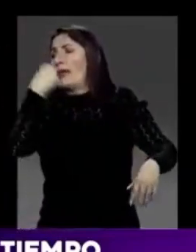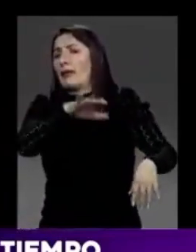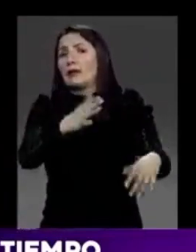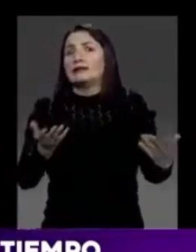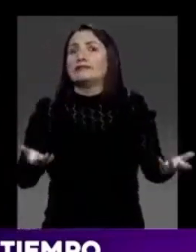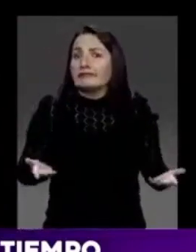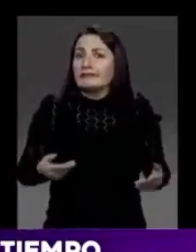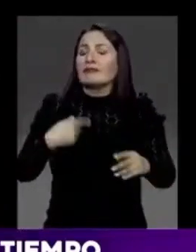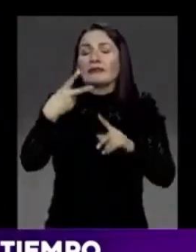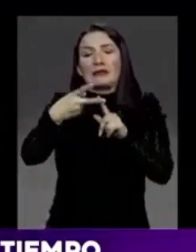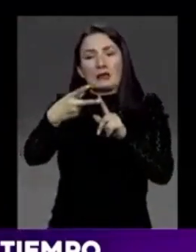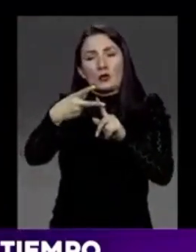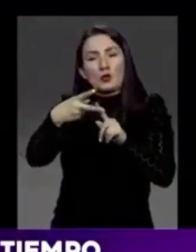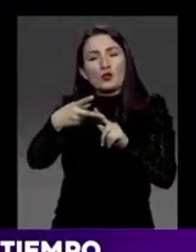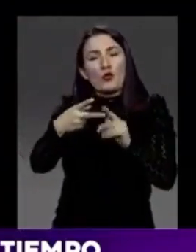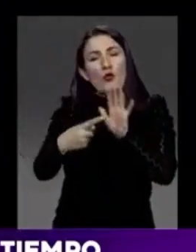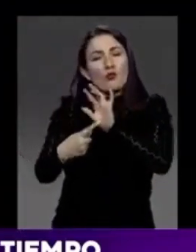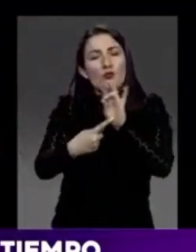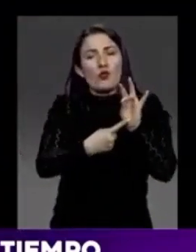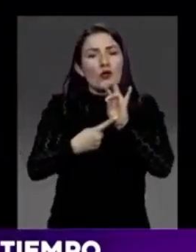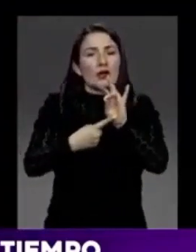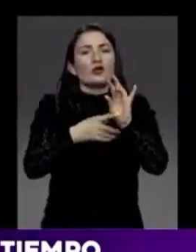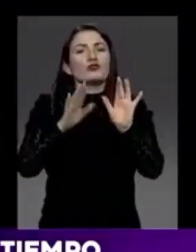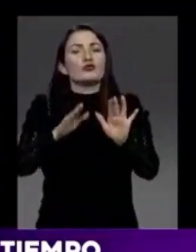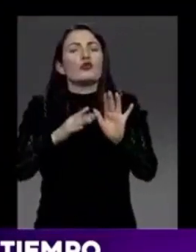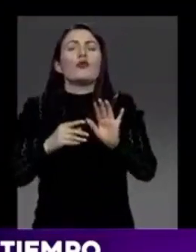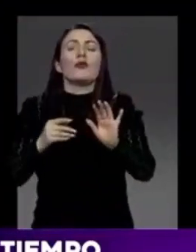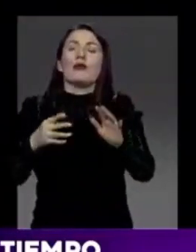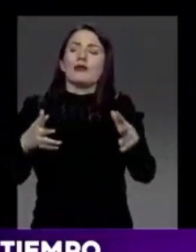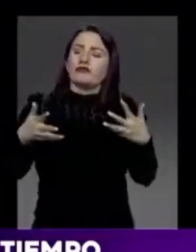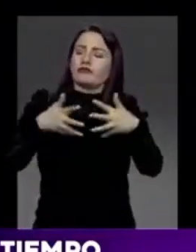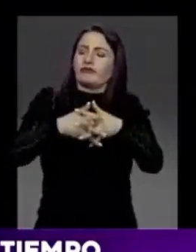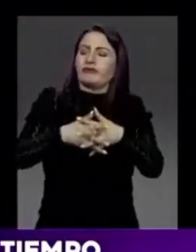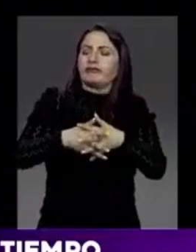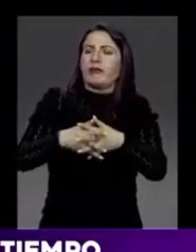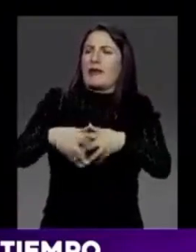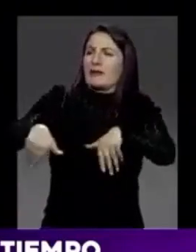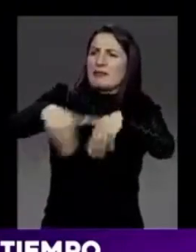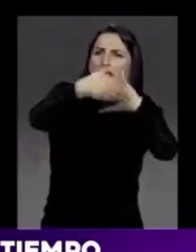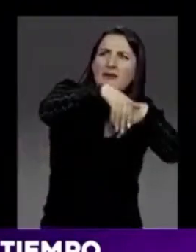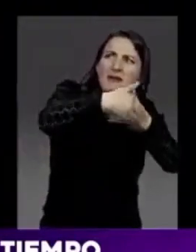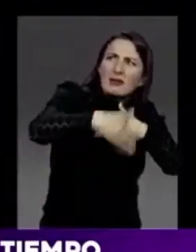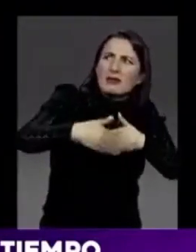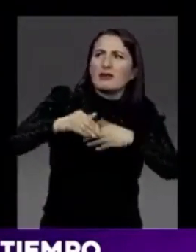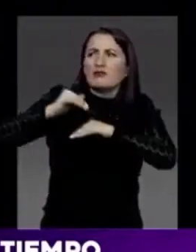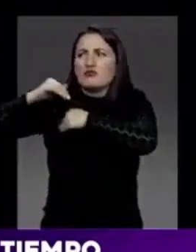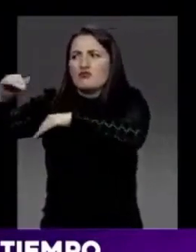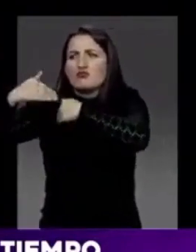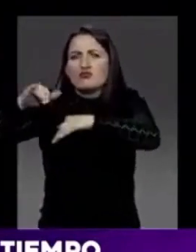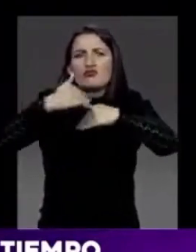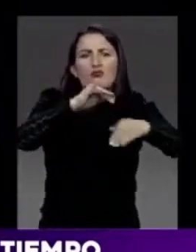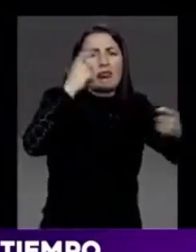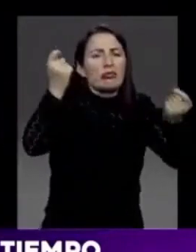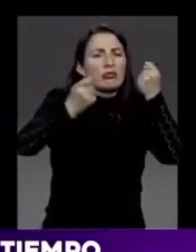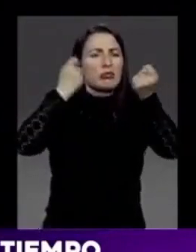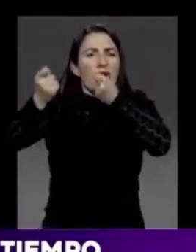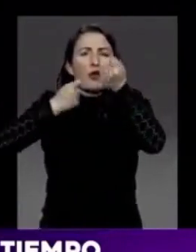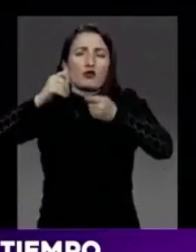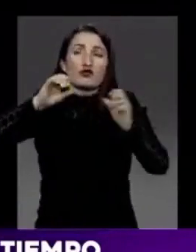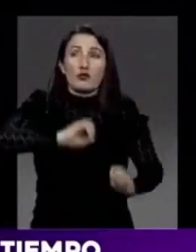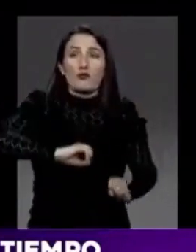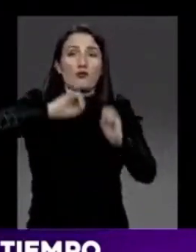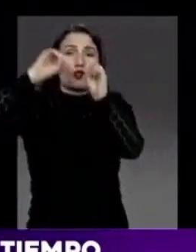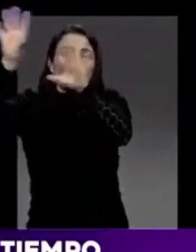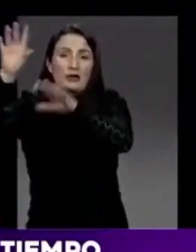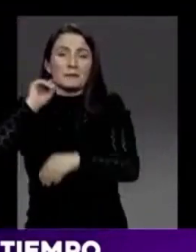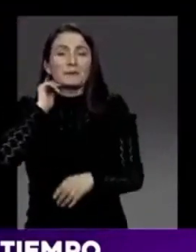segundo un modelo integral con vías terciarias con centros de acopio y lo que explicaba anteriormente un modelo integral de negocio en los temas de exportación